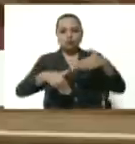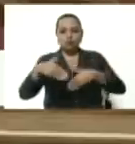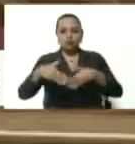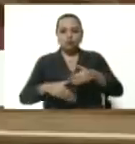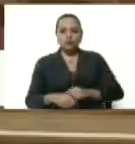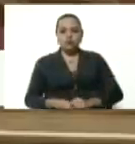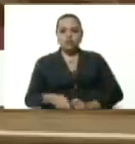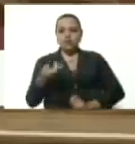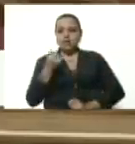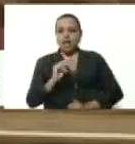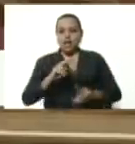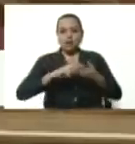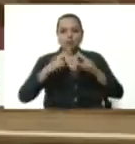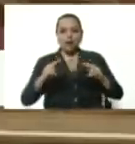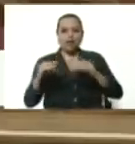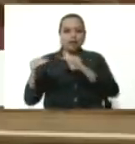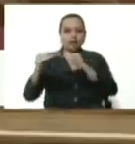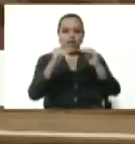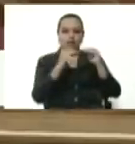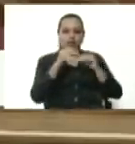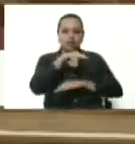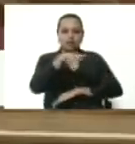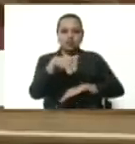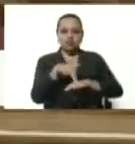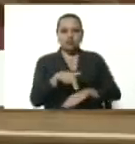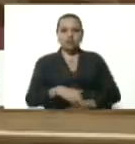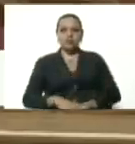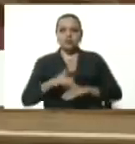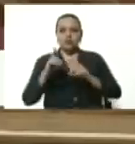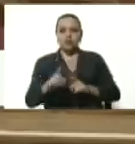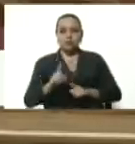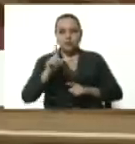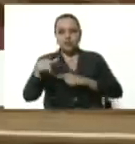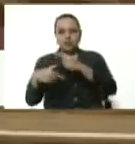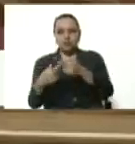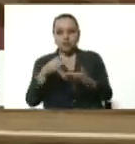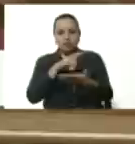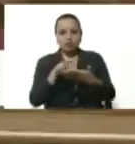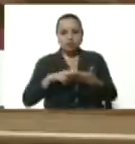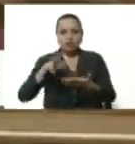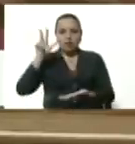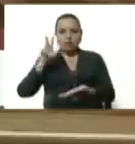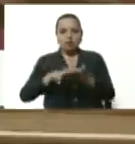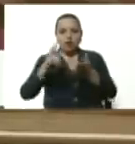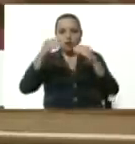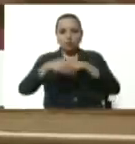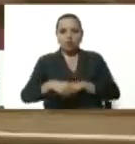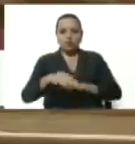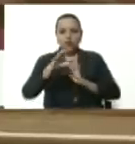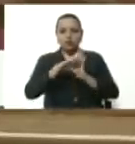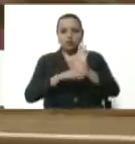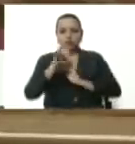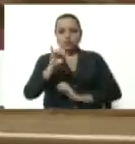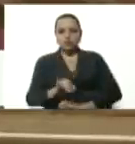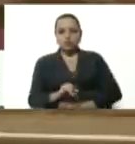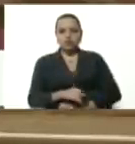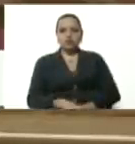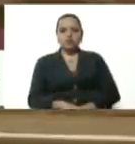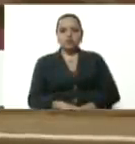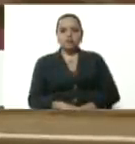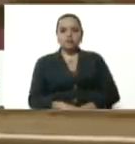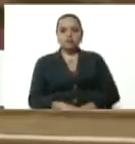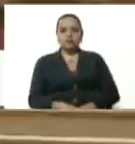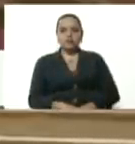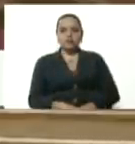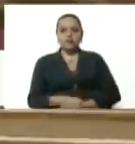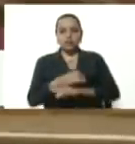paz y la estabilidad nacional. Luego de leerse, se aprobó dicho acuerdo constituyente. Agotada la materia, el presidente levantó